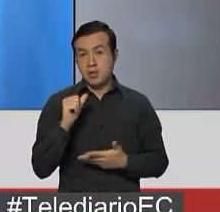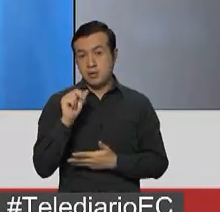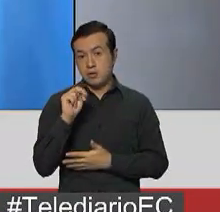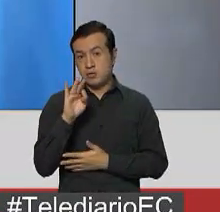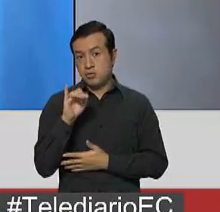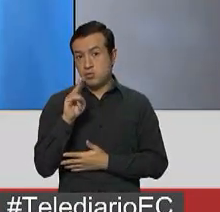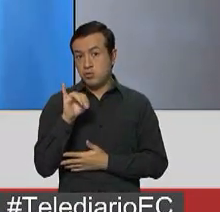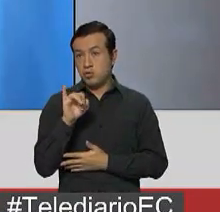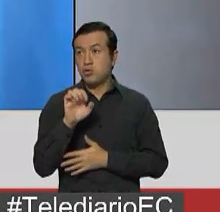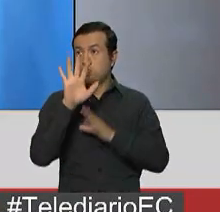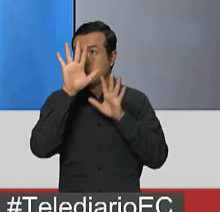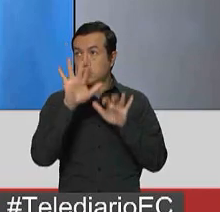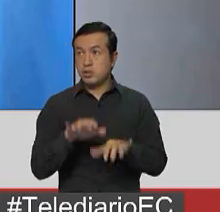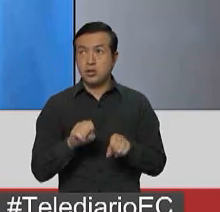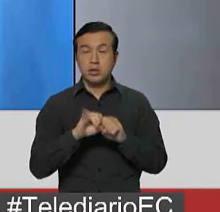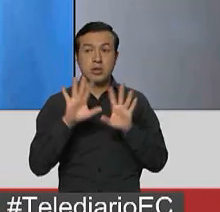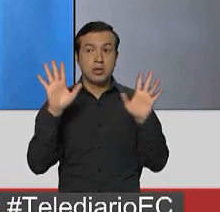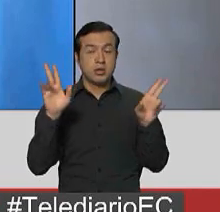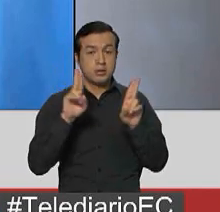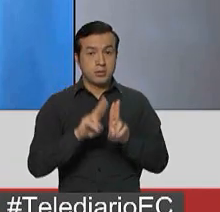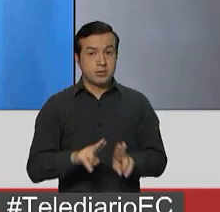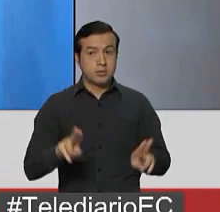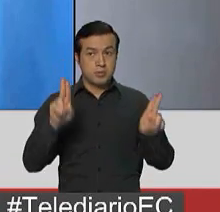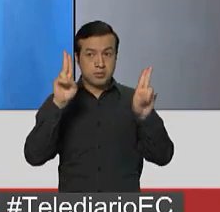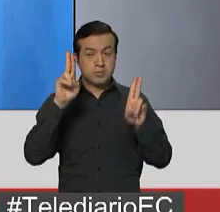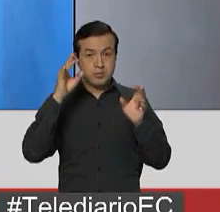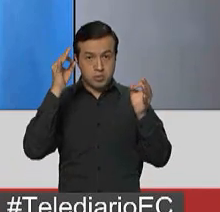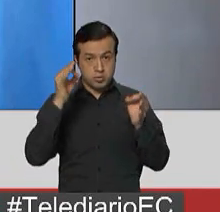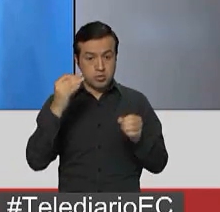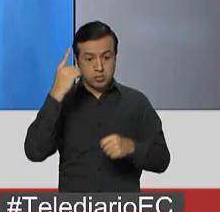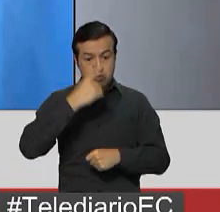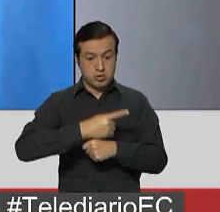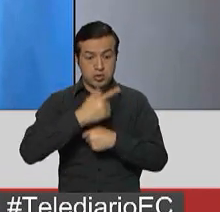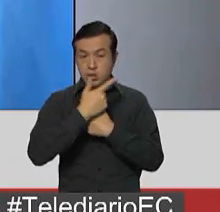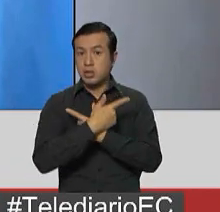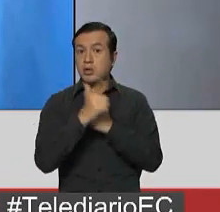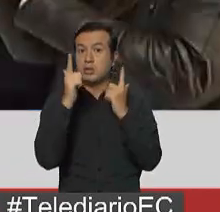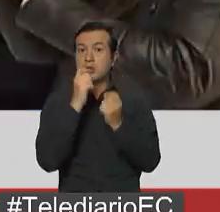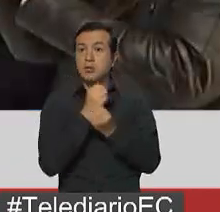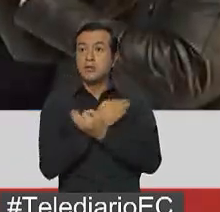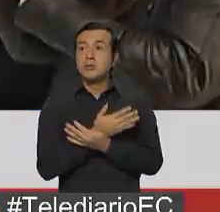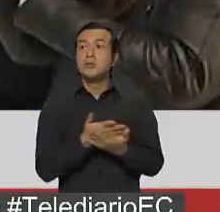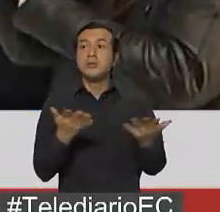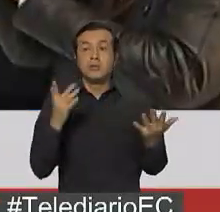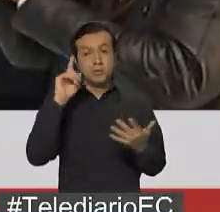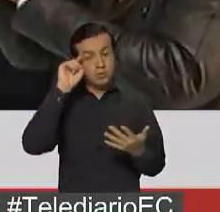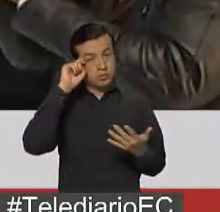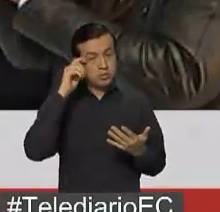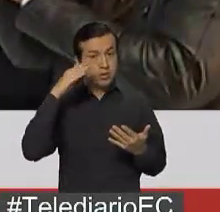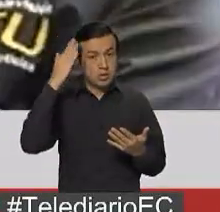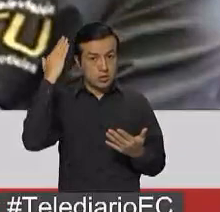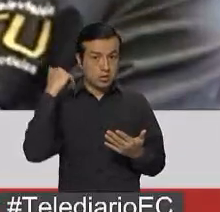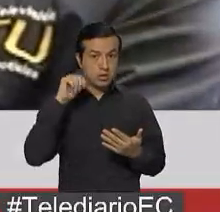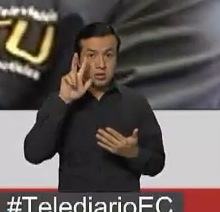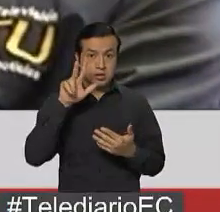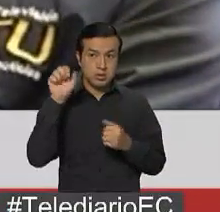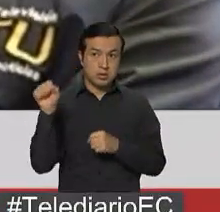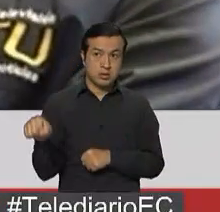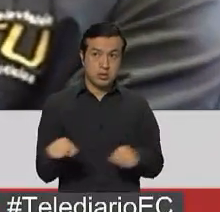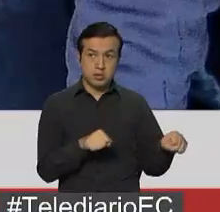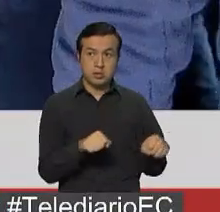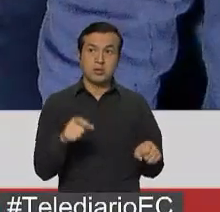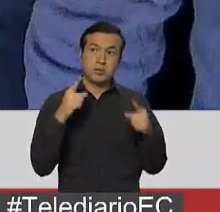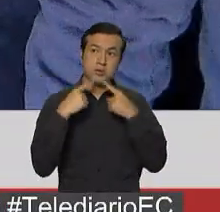guterres el secretario general de las naciones unidas a propósito del día de la libertad de prensa que se conmemora el pasado 3 de mayo dio